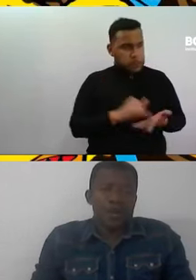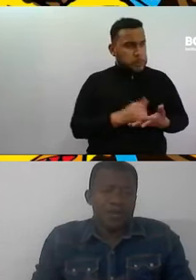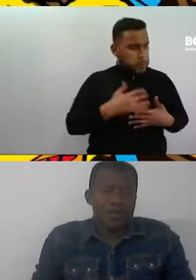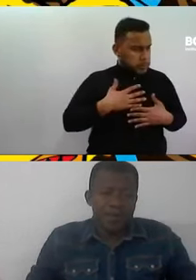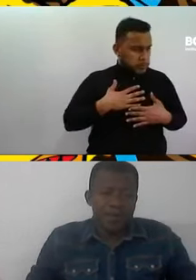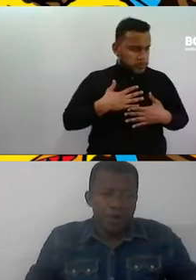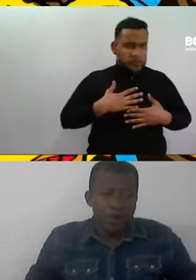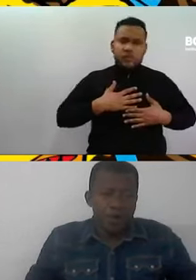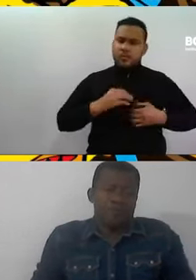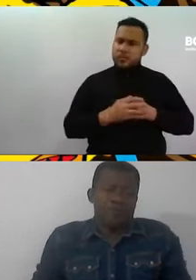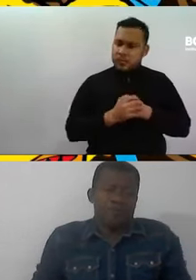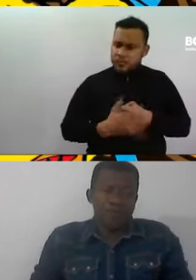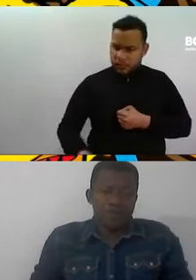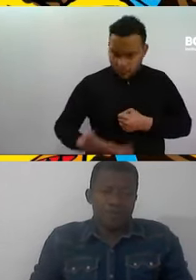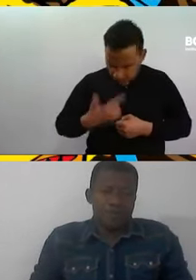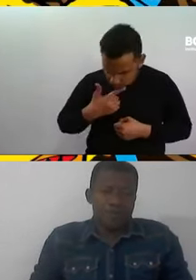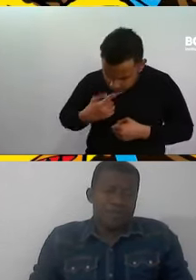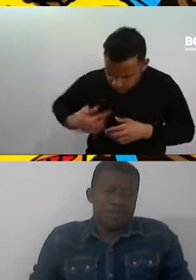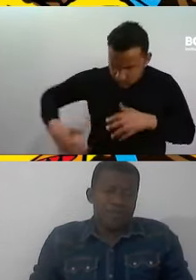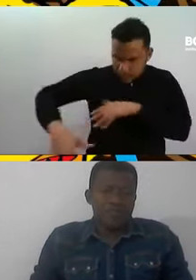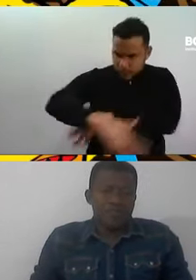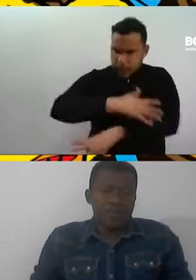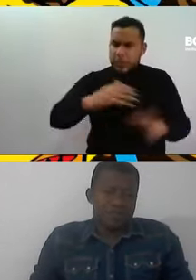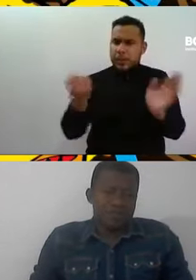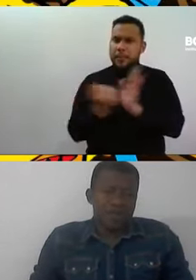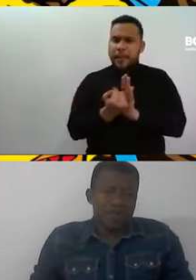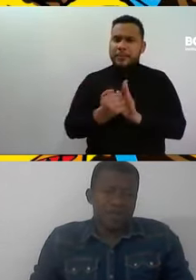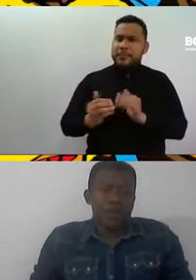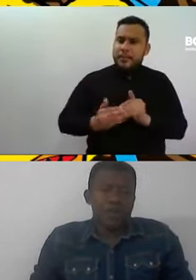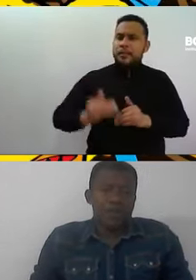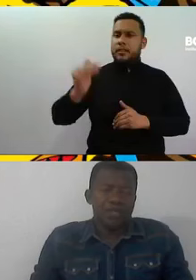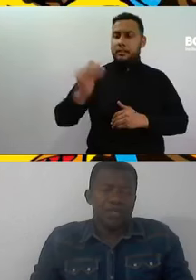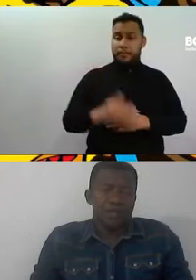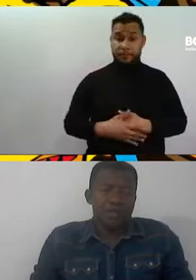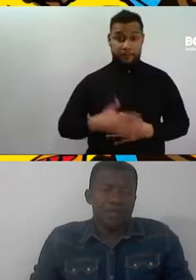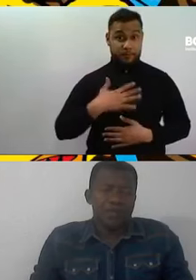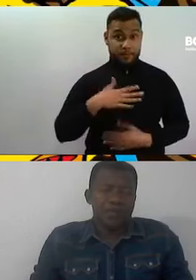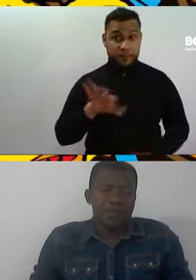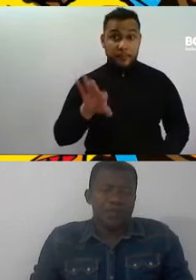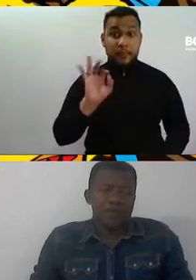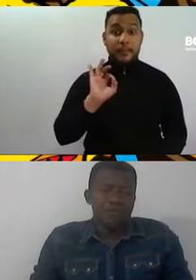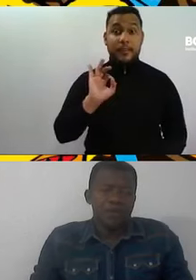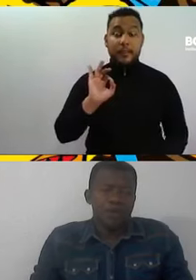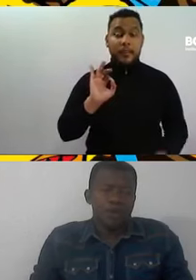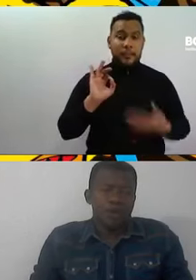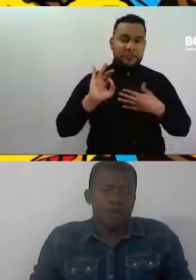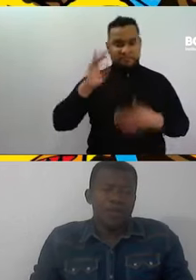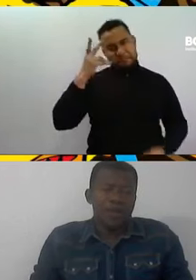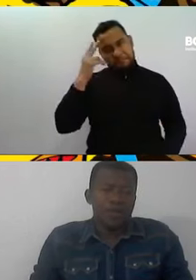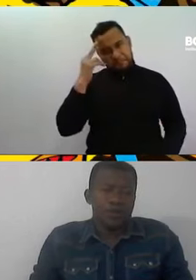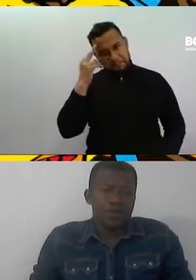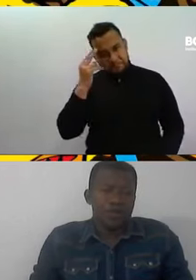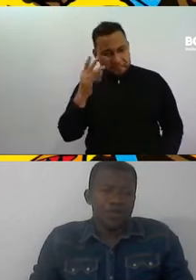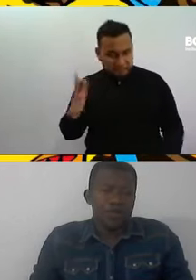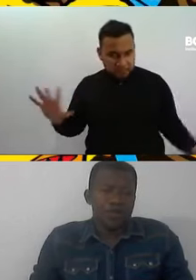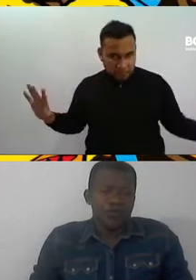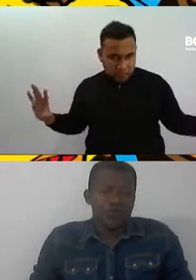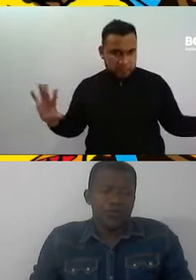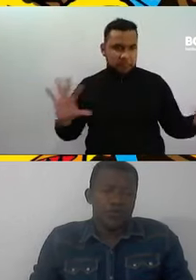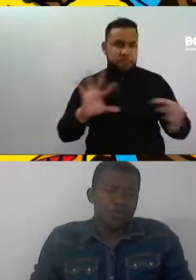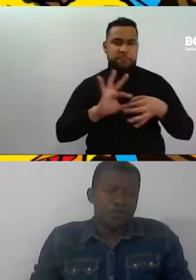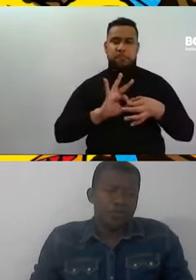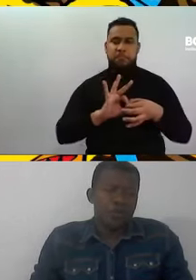declarado, un supersticioso de marca mayor. Mi esencia está lógicamente emparentada con